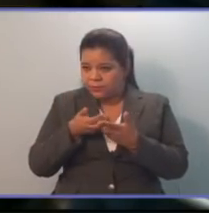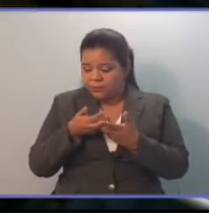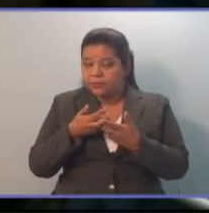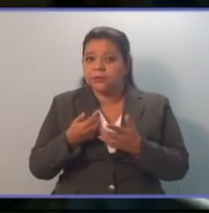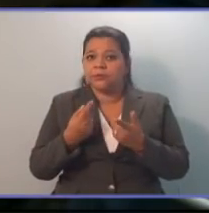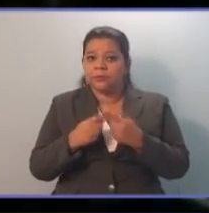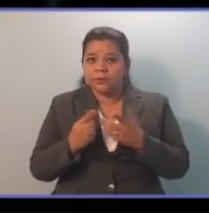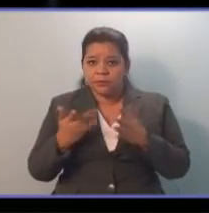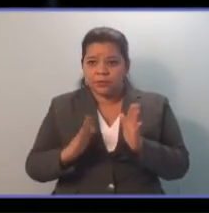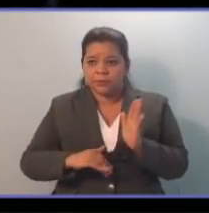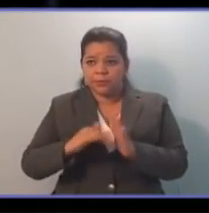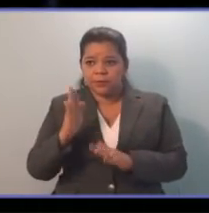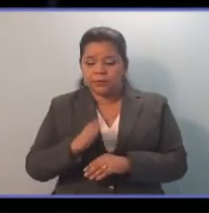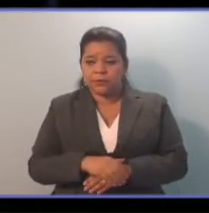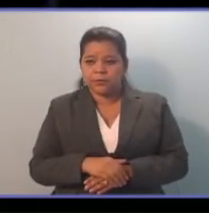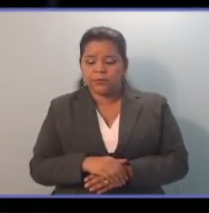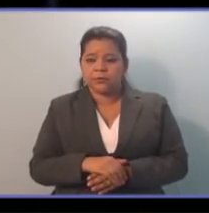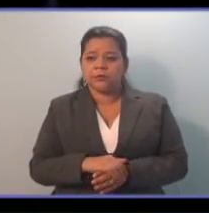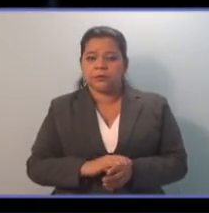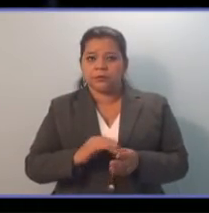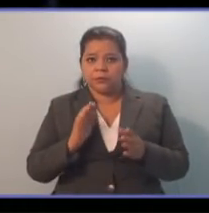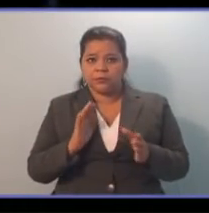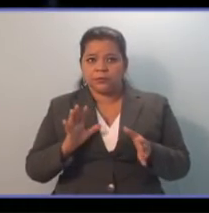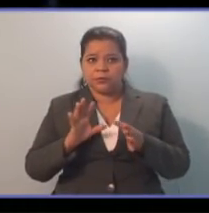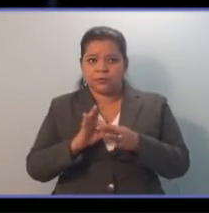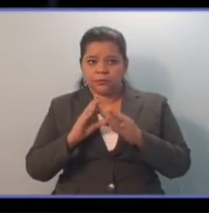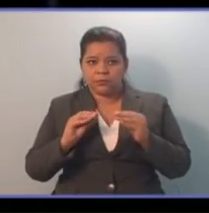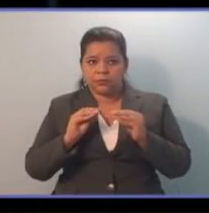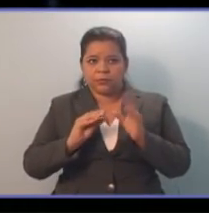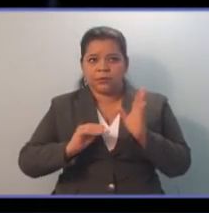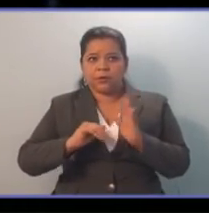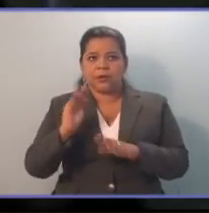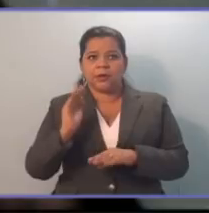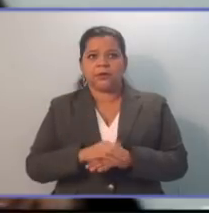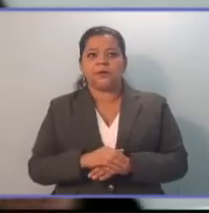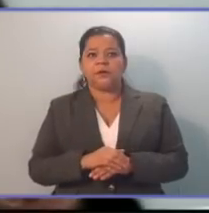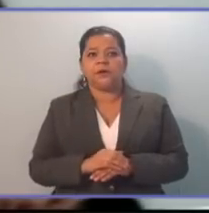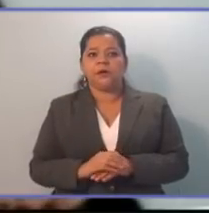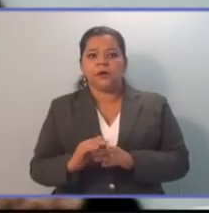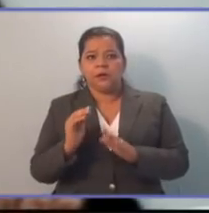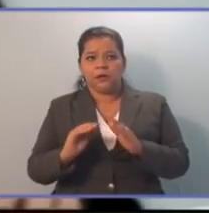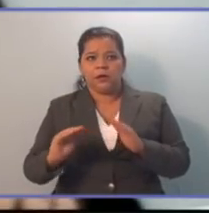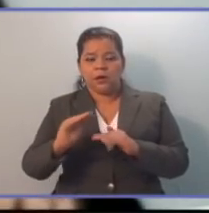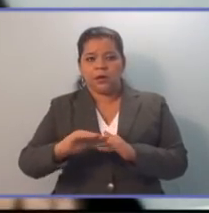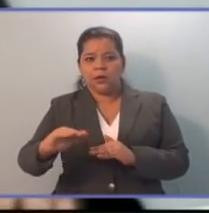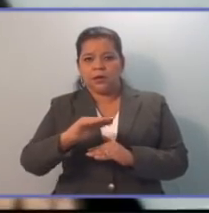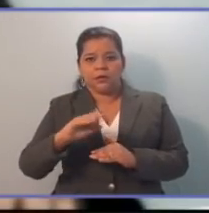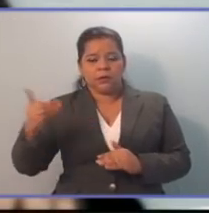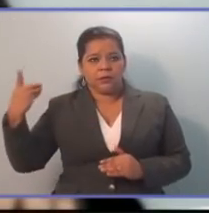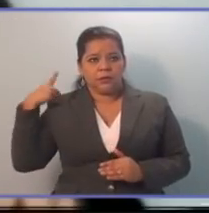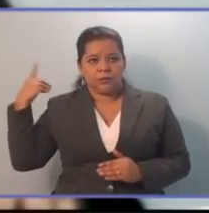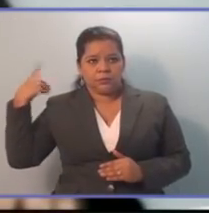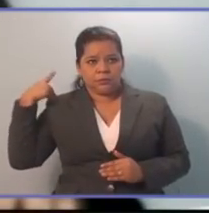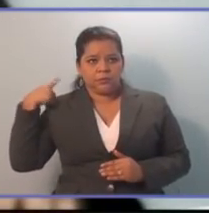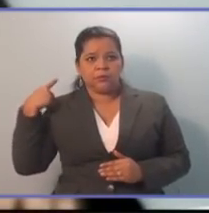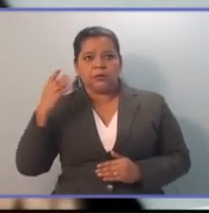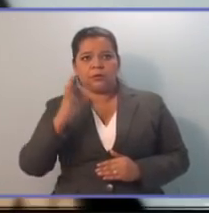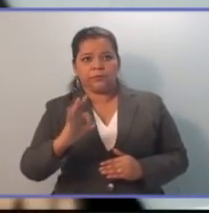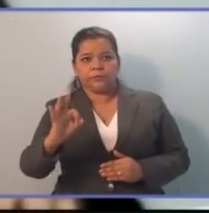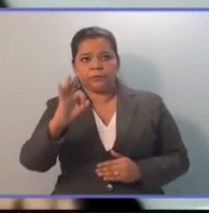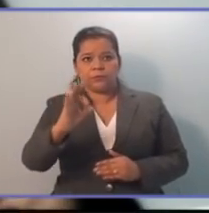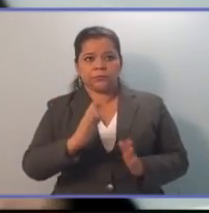y ya recientemente se lleva al estatus de dirección. Fortalecer